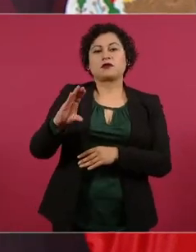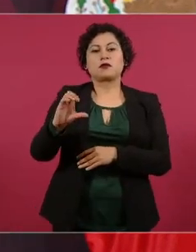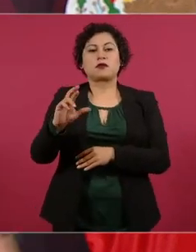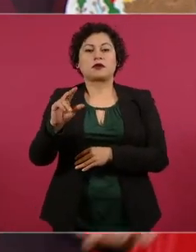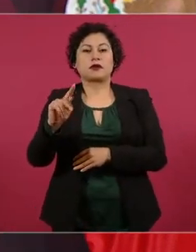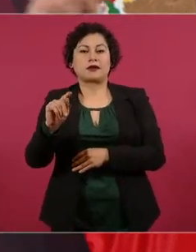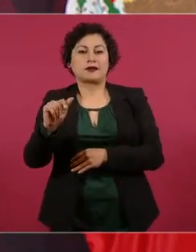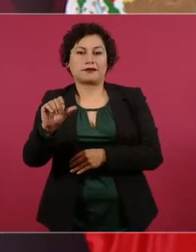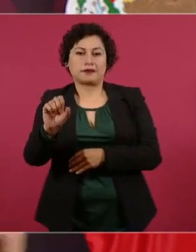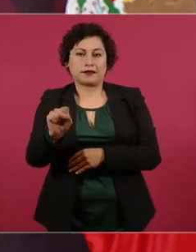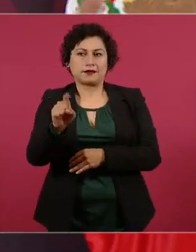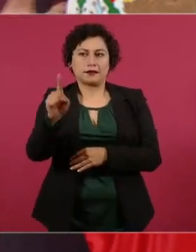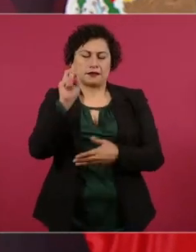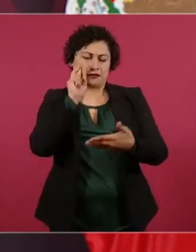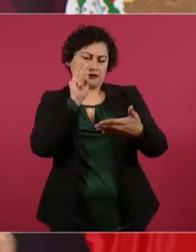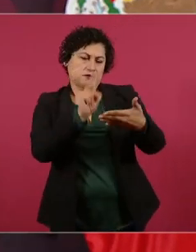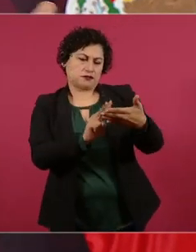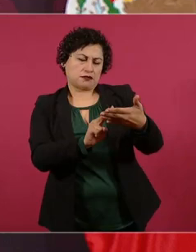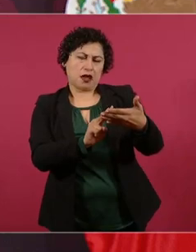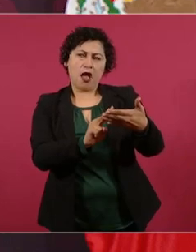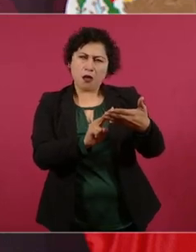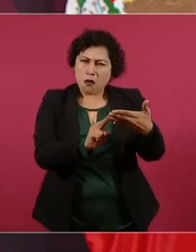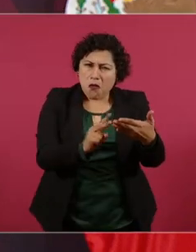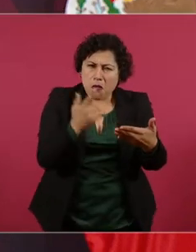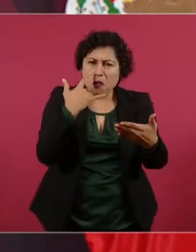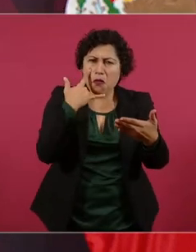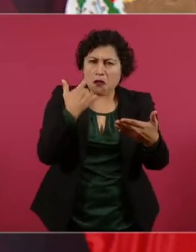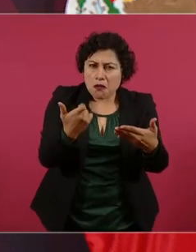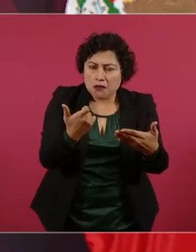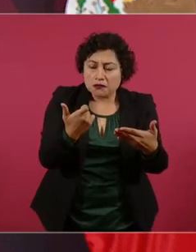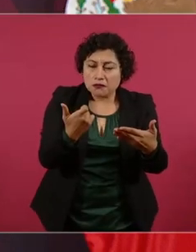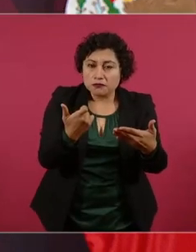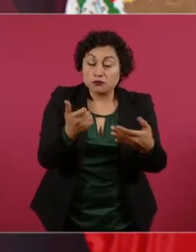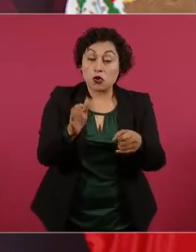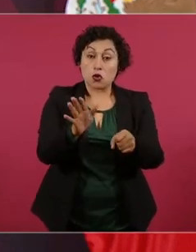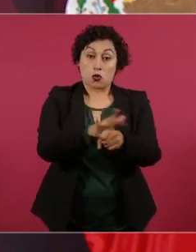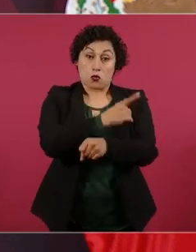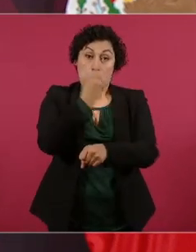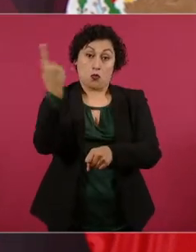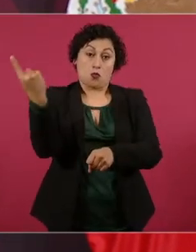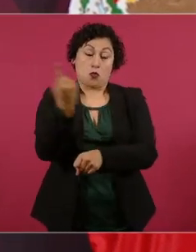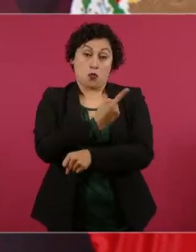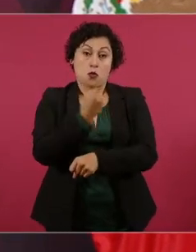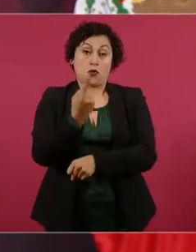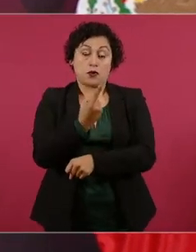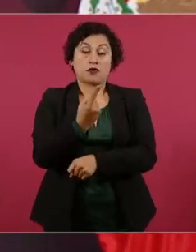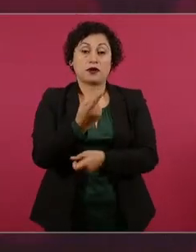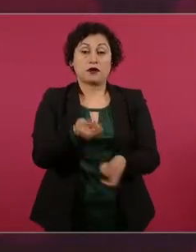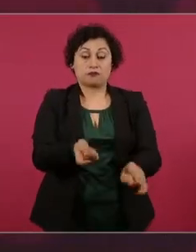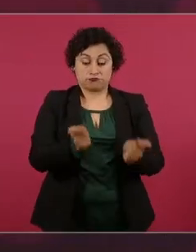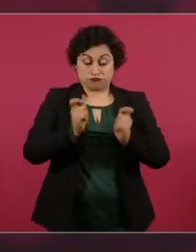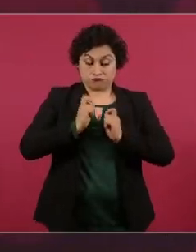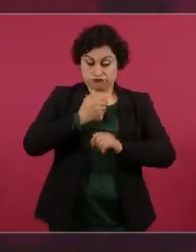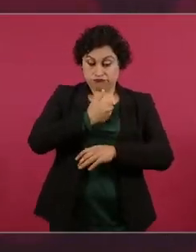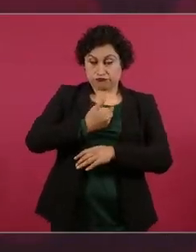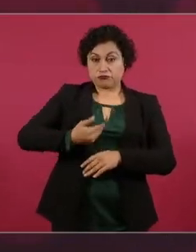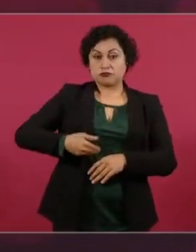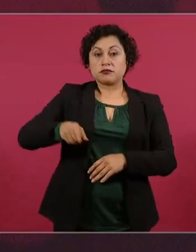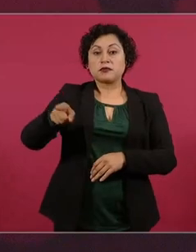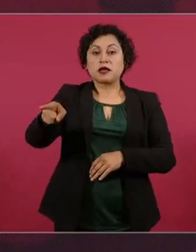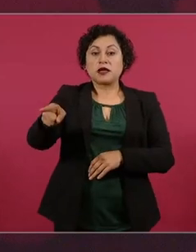los que habían quedado en Hacienda que presentáramos al Congreso un plan de desarrollo